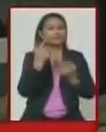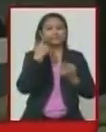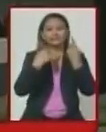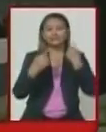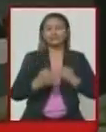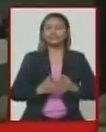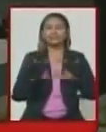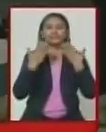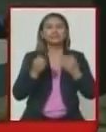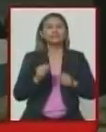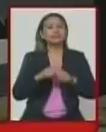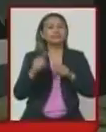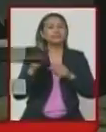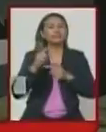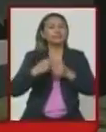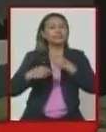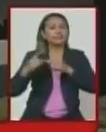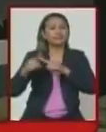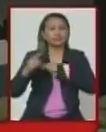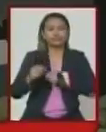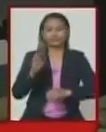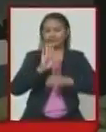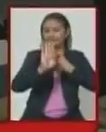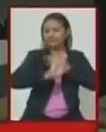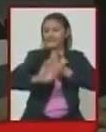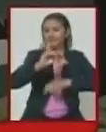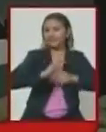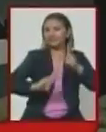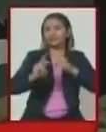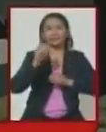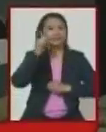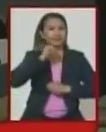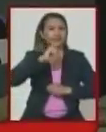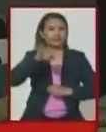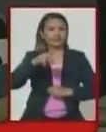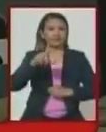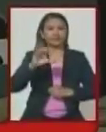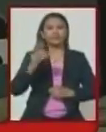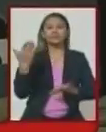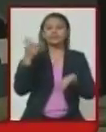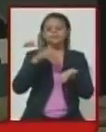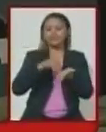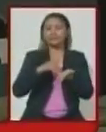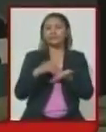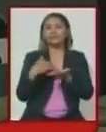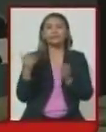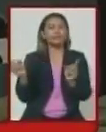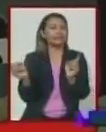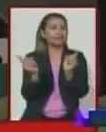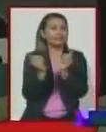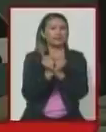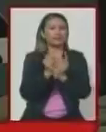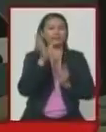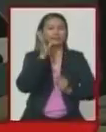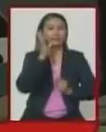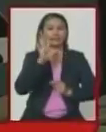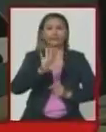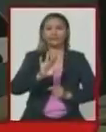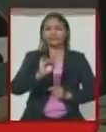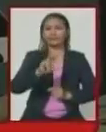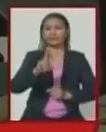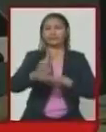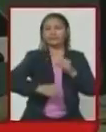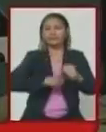lloraba. Gracias a las gestiones de la Defensoría del Pueblo, fue que la señora Julia nuevamente pudo reencontrarse con su madre de